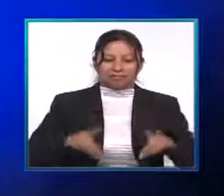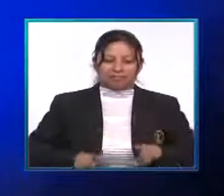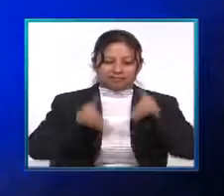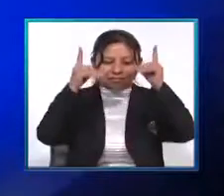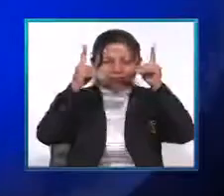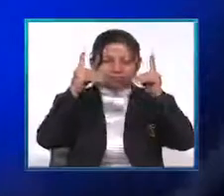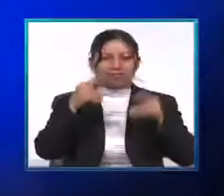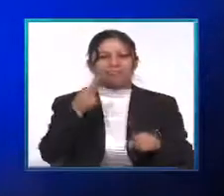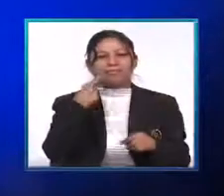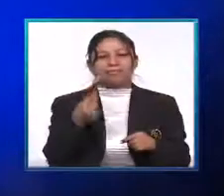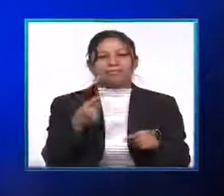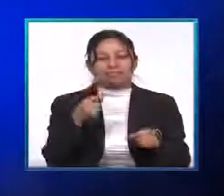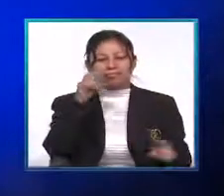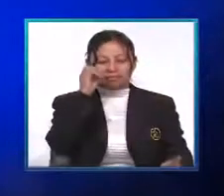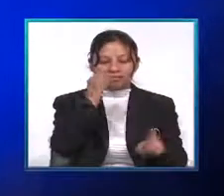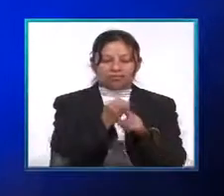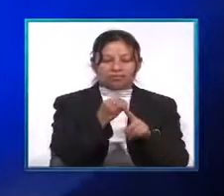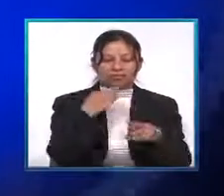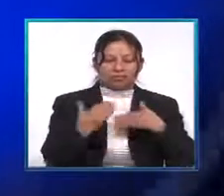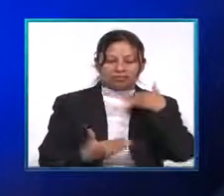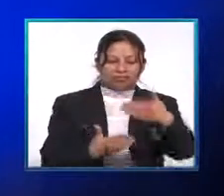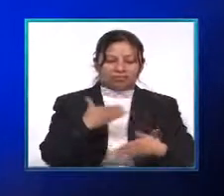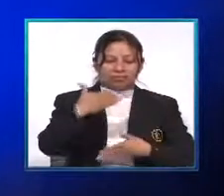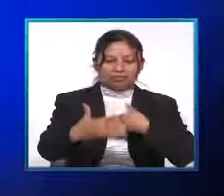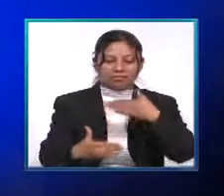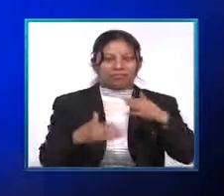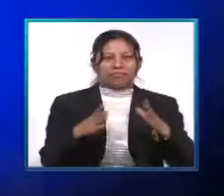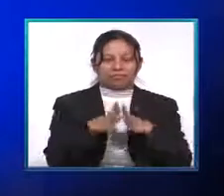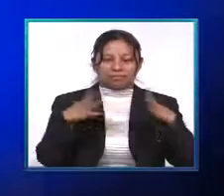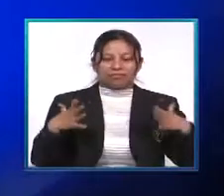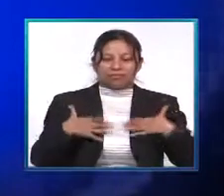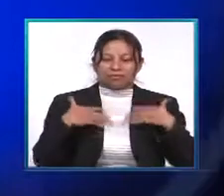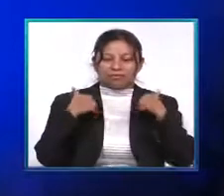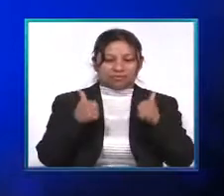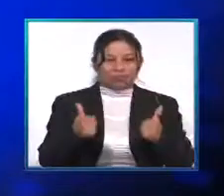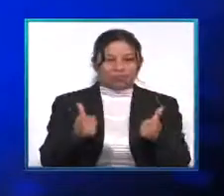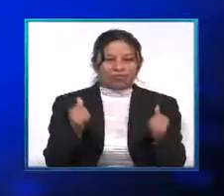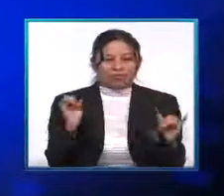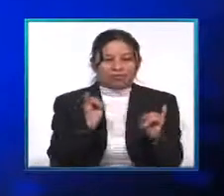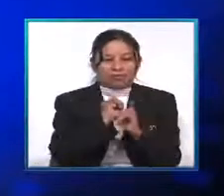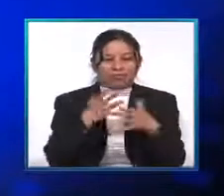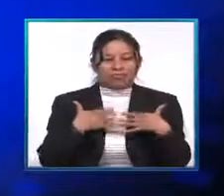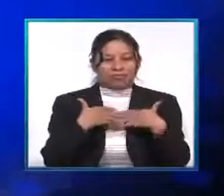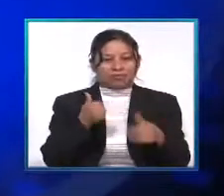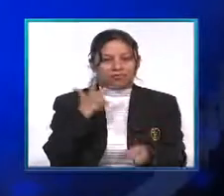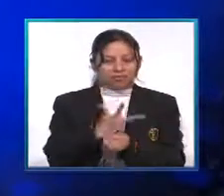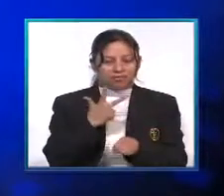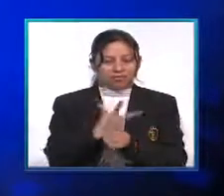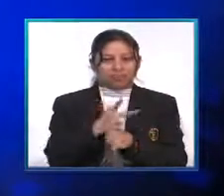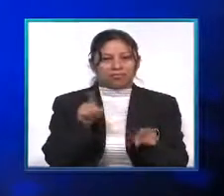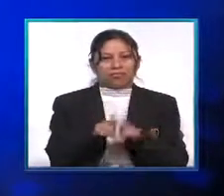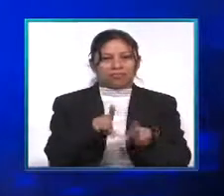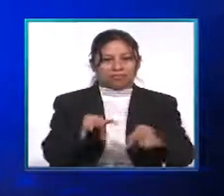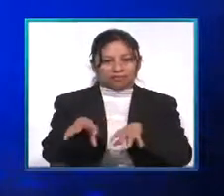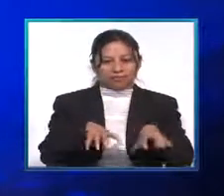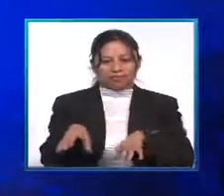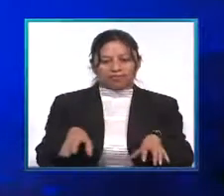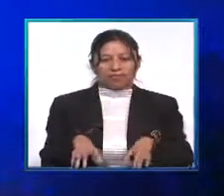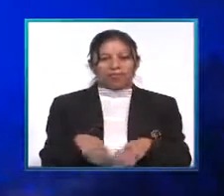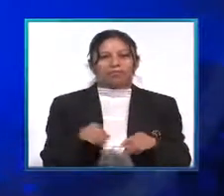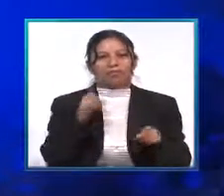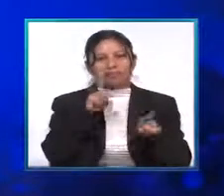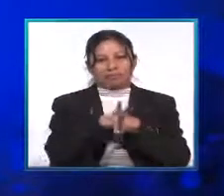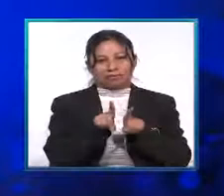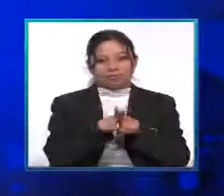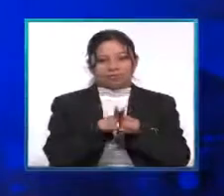y de la CESAN. El objetivo es conocer el avance de Crecer Sano, el proyecto de nutrición y salud en Guatemala. La actividad está, como